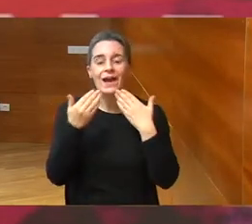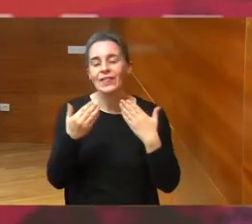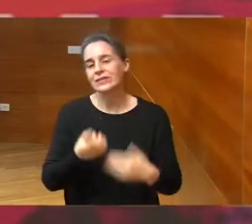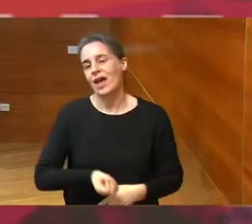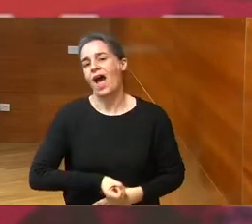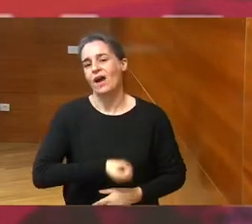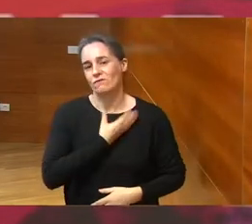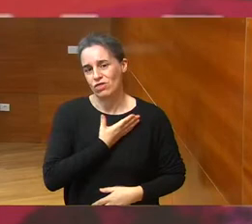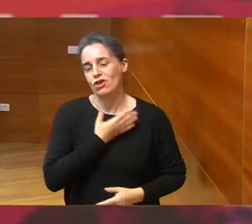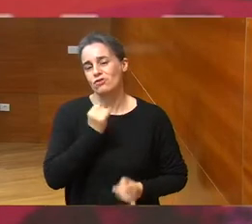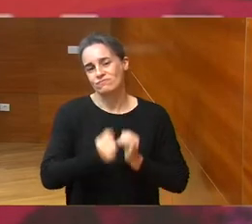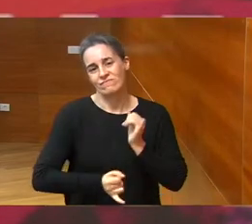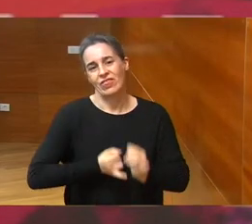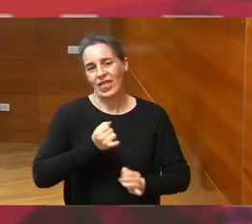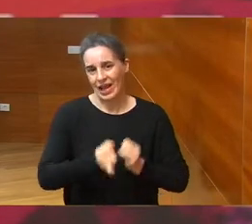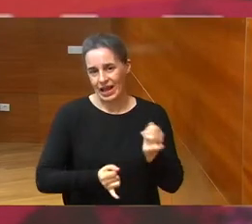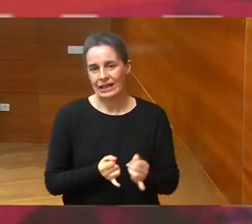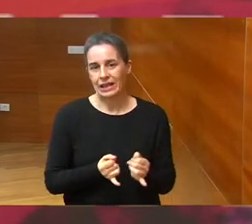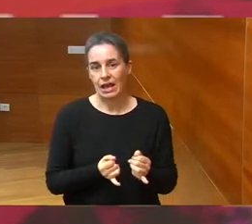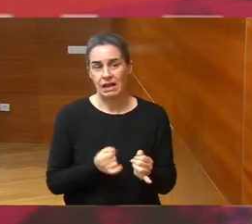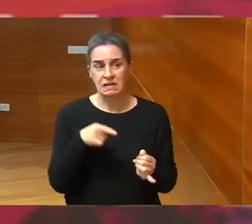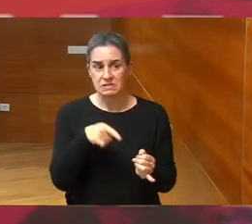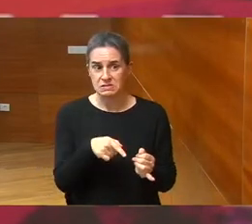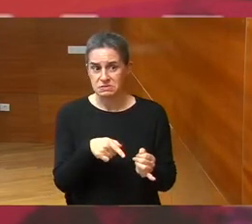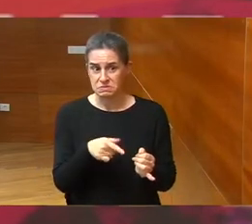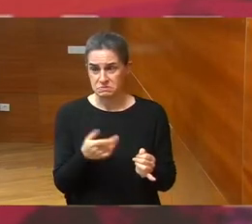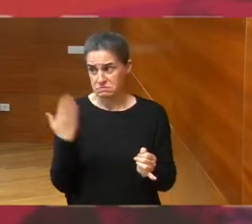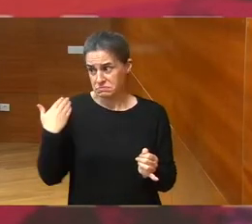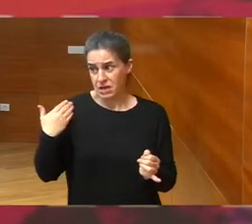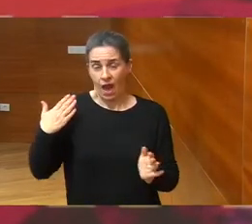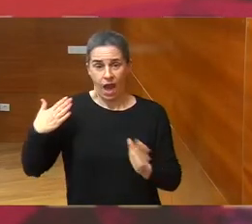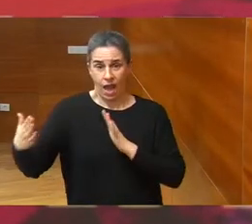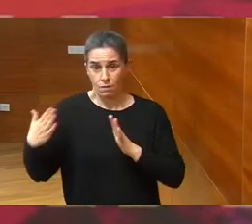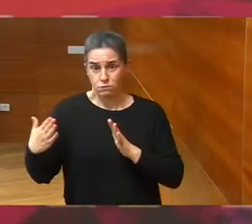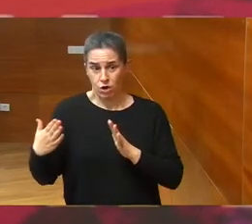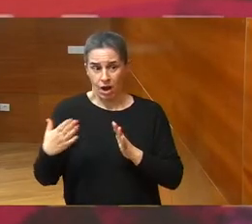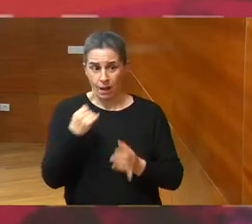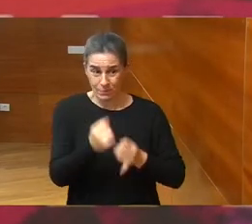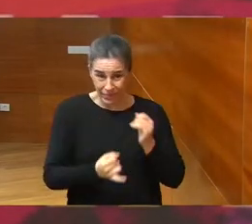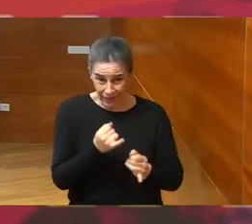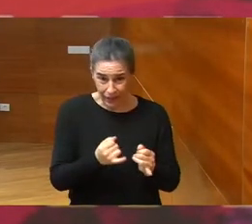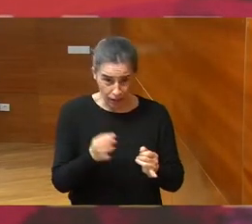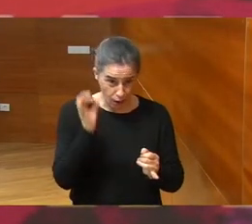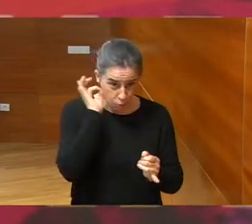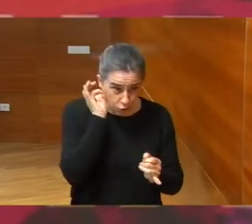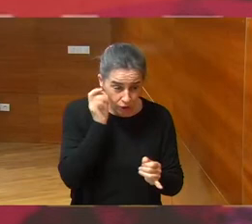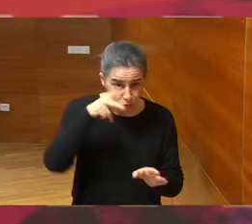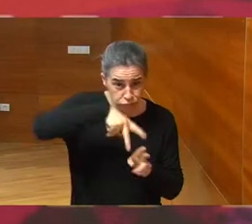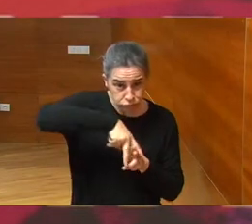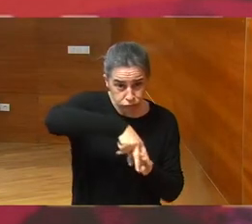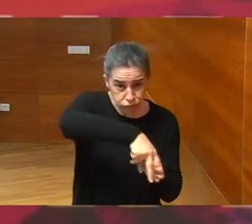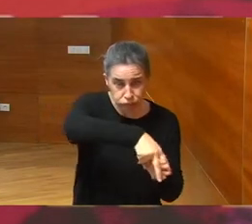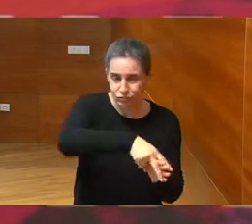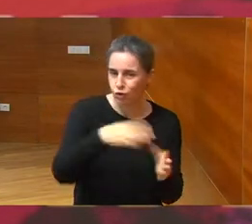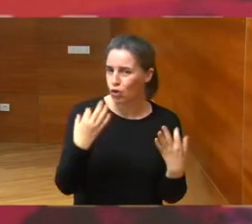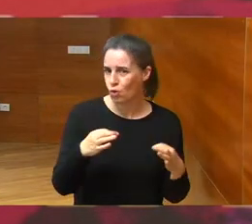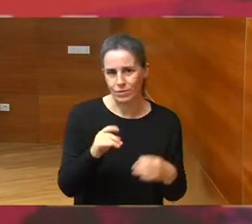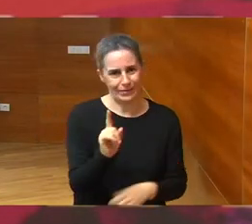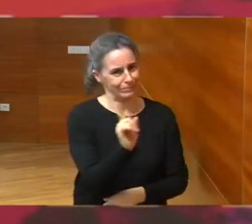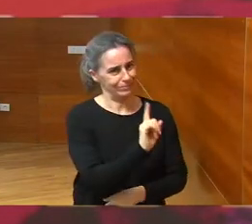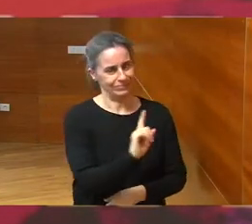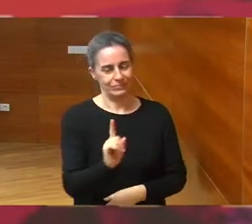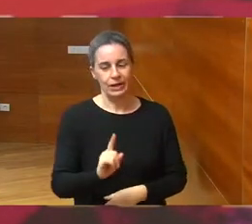a bicicleta que eso no era tampoco muy normal en transmulleres o que sabemos sé que facia